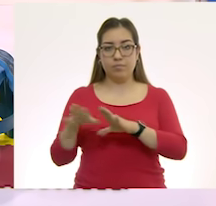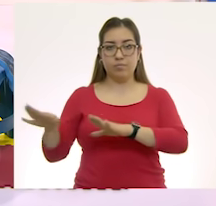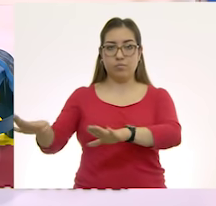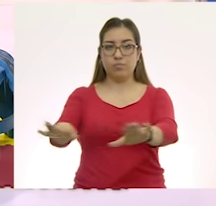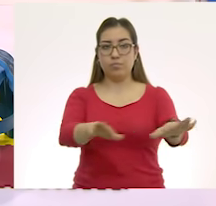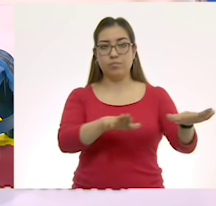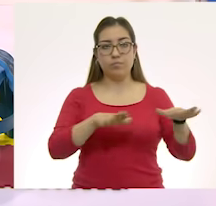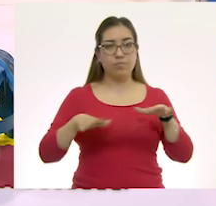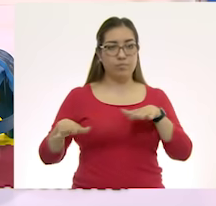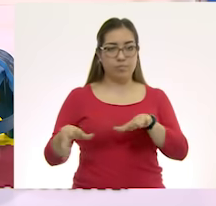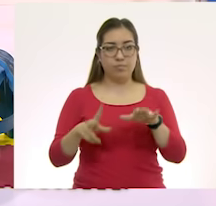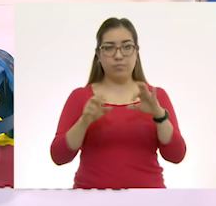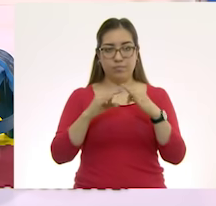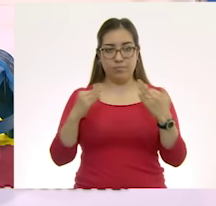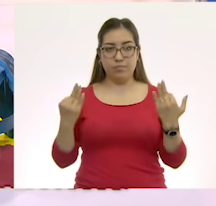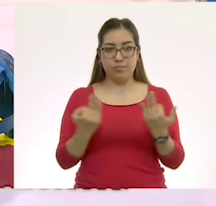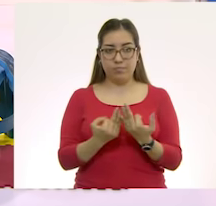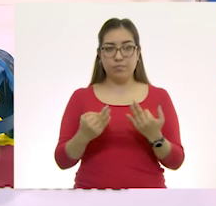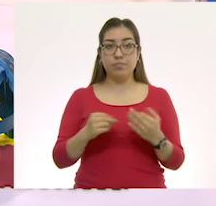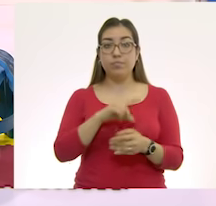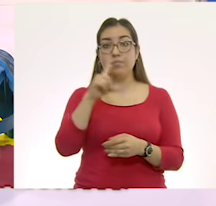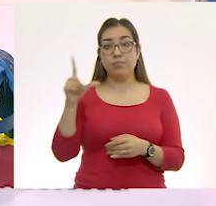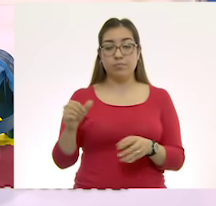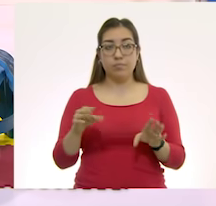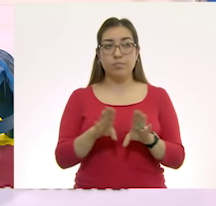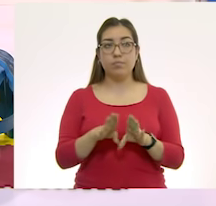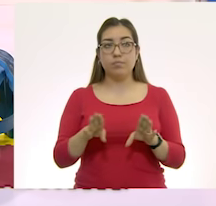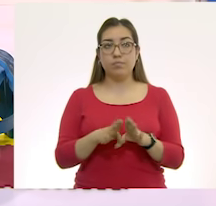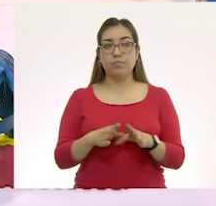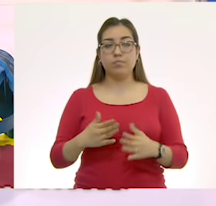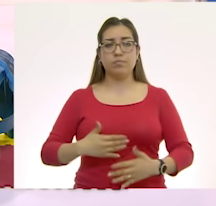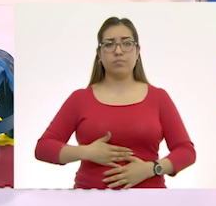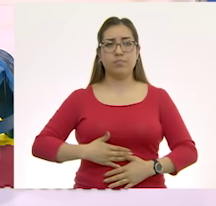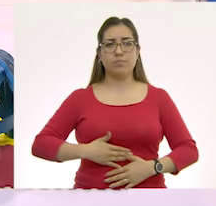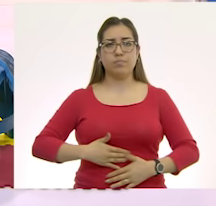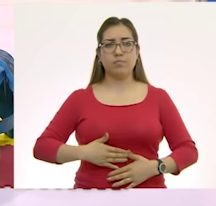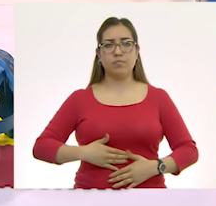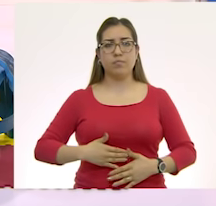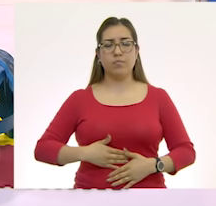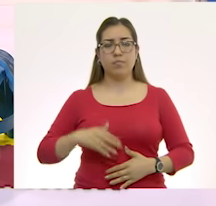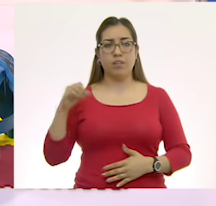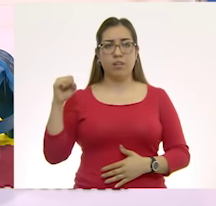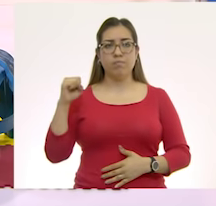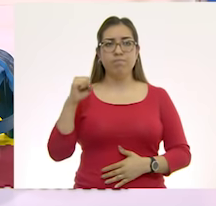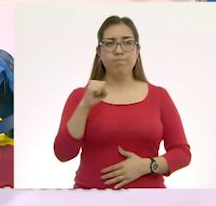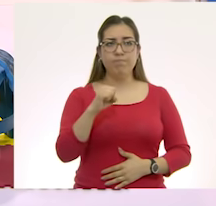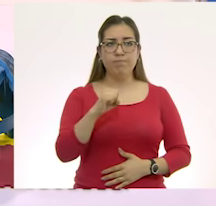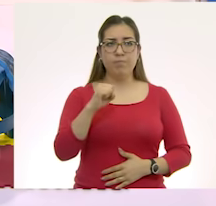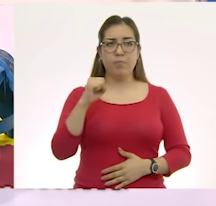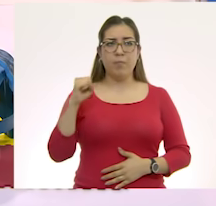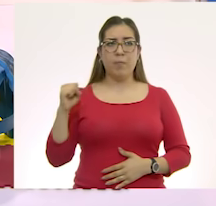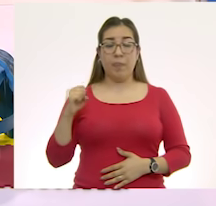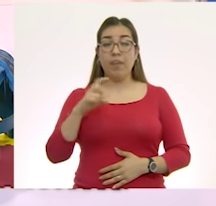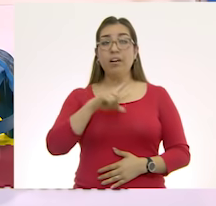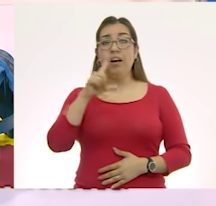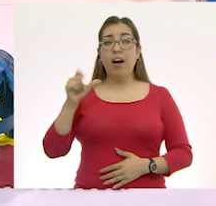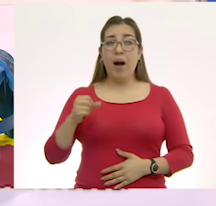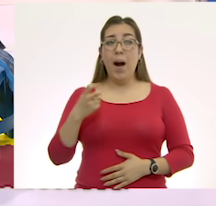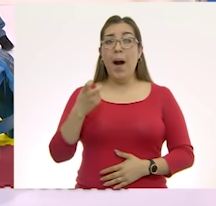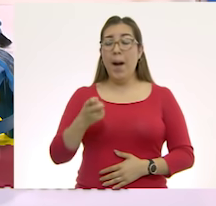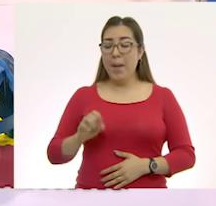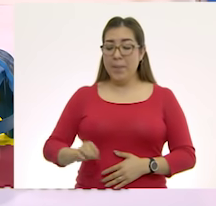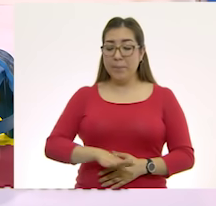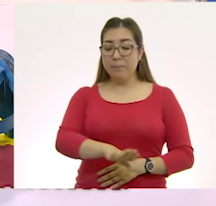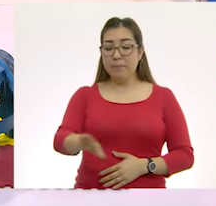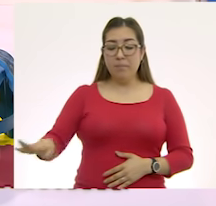les digo. Y luego empujar tronco al frente y luego medio círculo con la pierna a un costado. A un costado